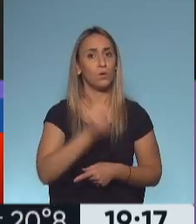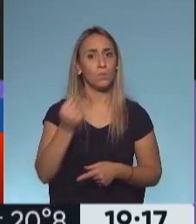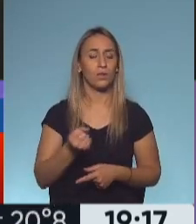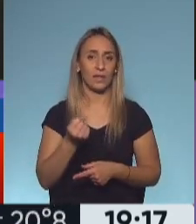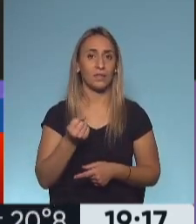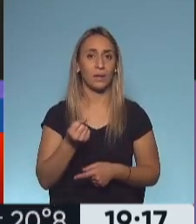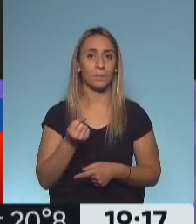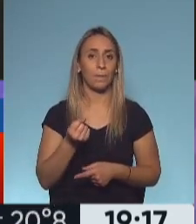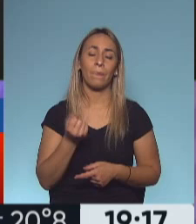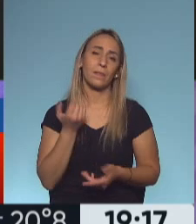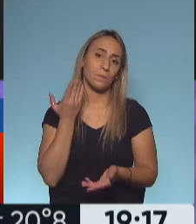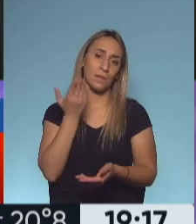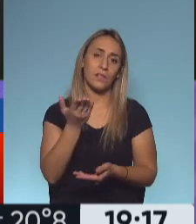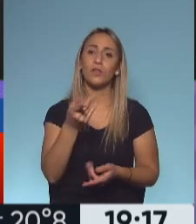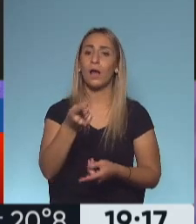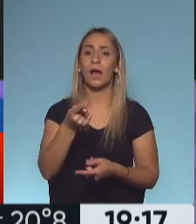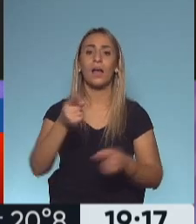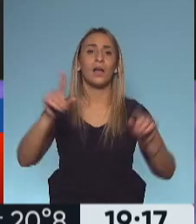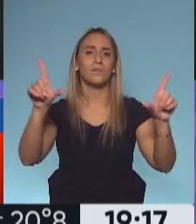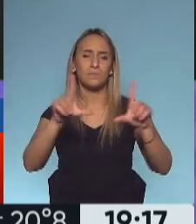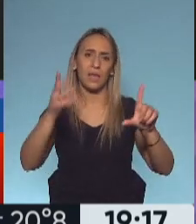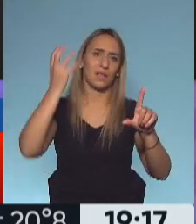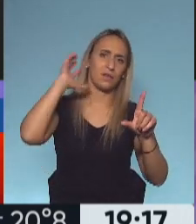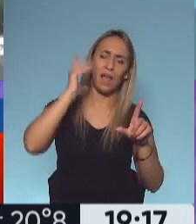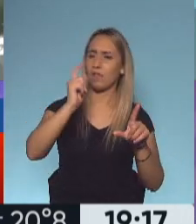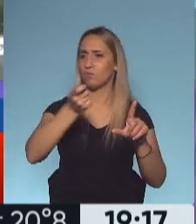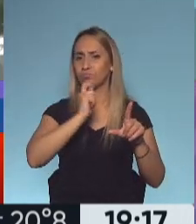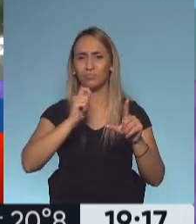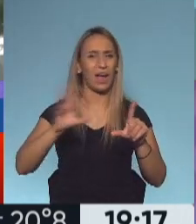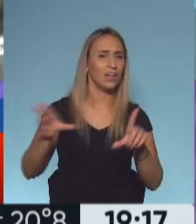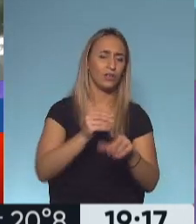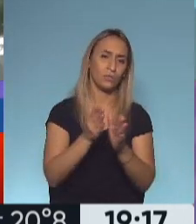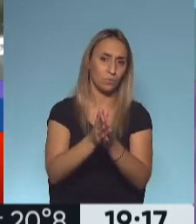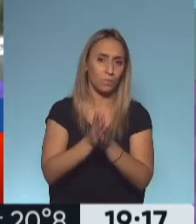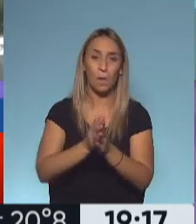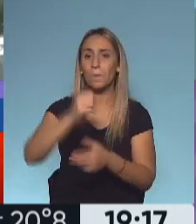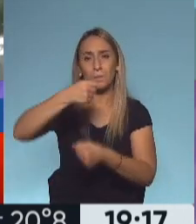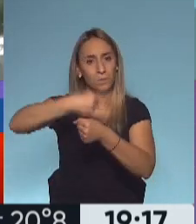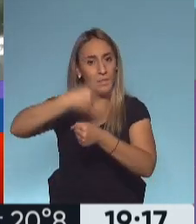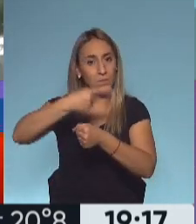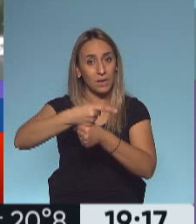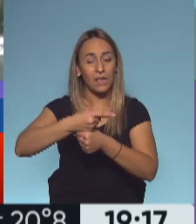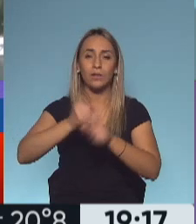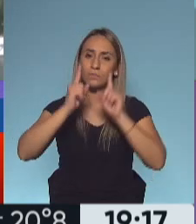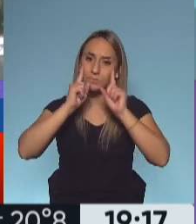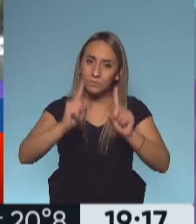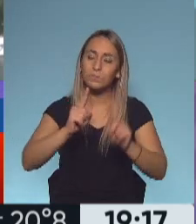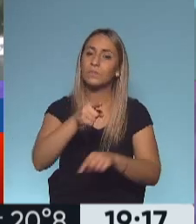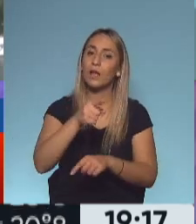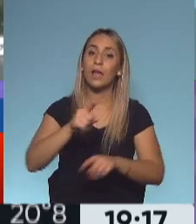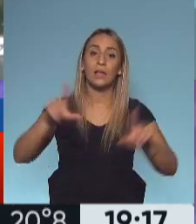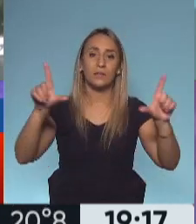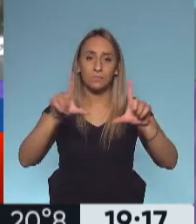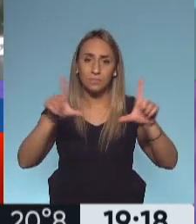llamado a los comunicadores sociales, a los medios de comunicación. Primero, poner en valor que los medios audiovisuales empezaron